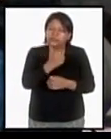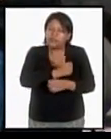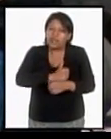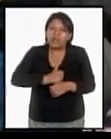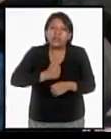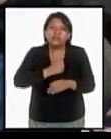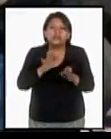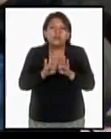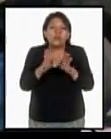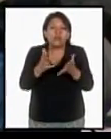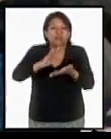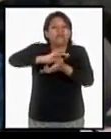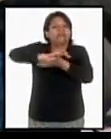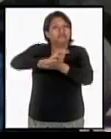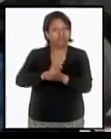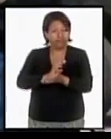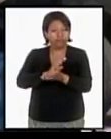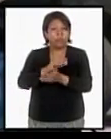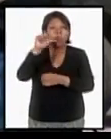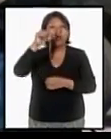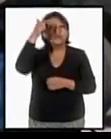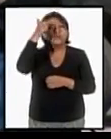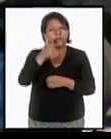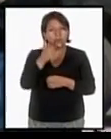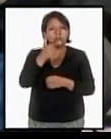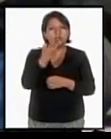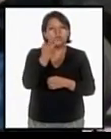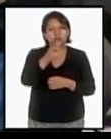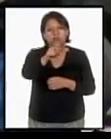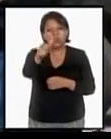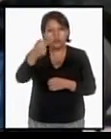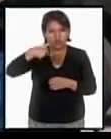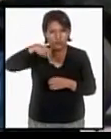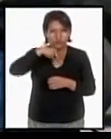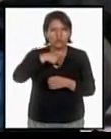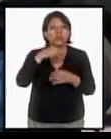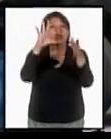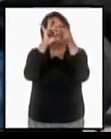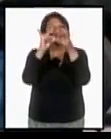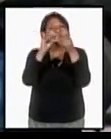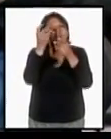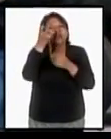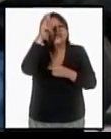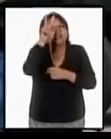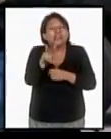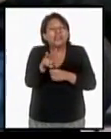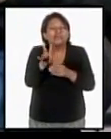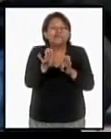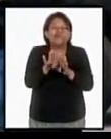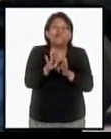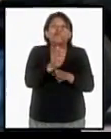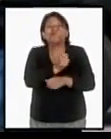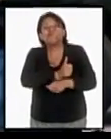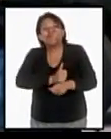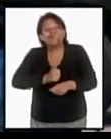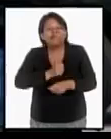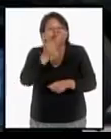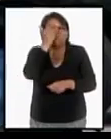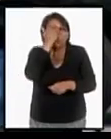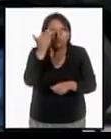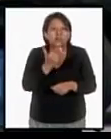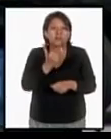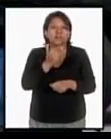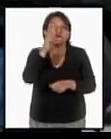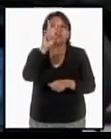la discriminación. Esta noche nosotros hablaremos de esa realidad lamentable y terrible, la realidad de